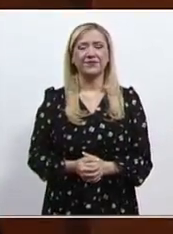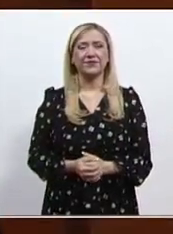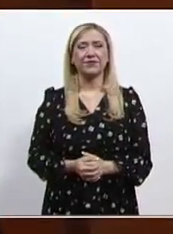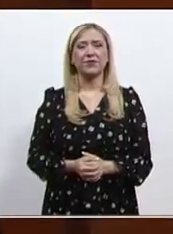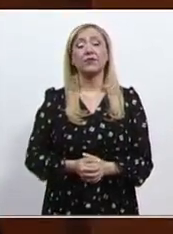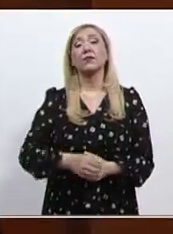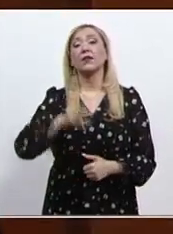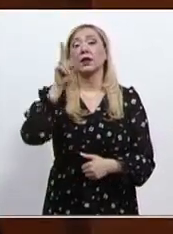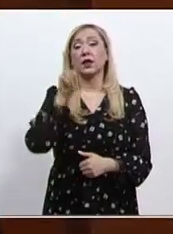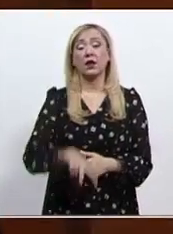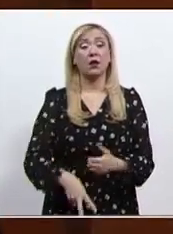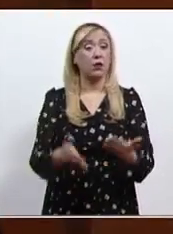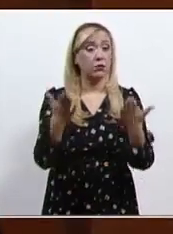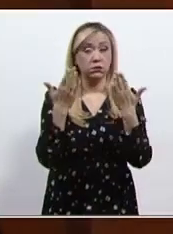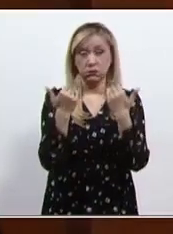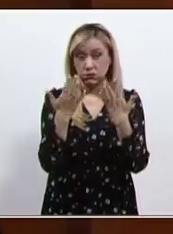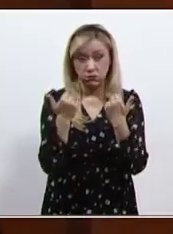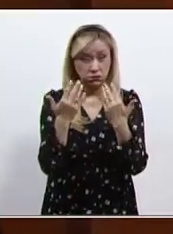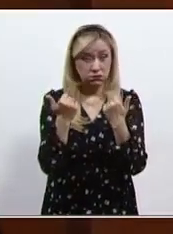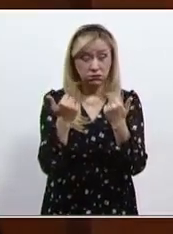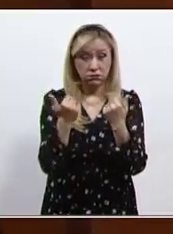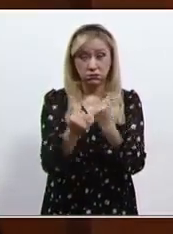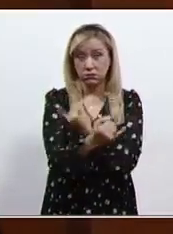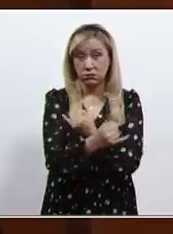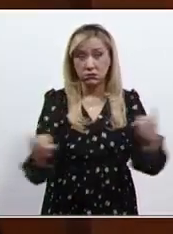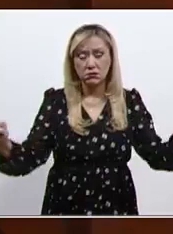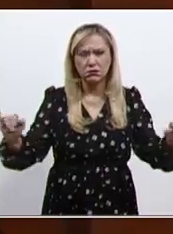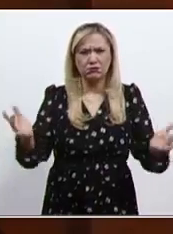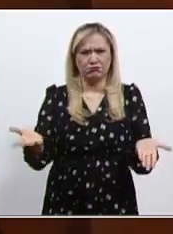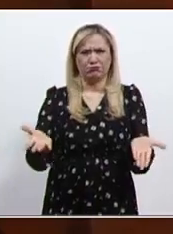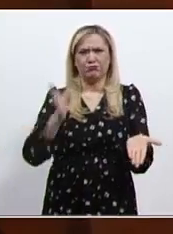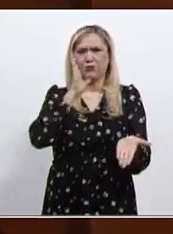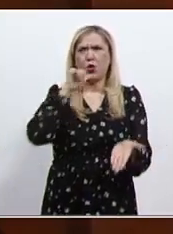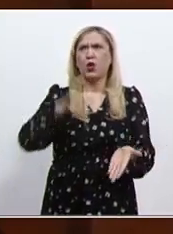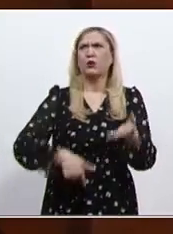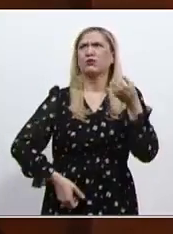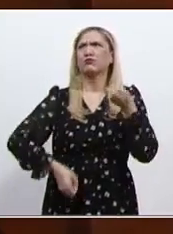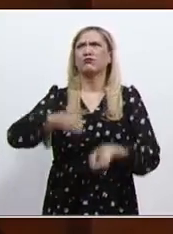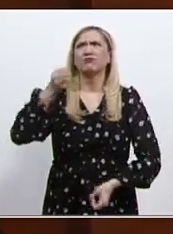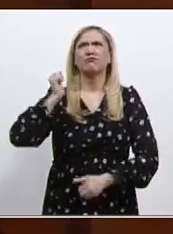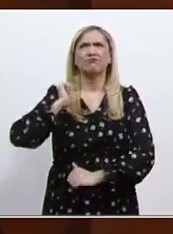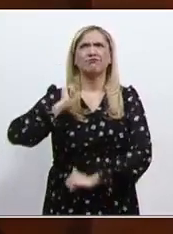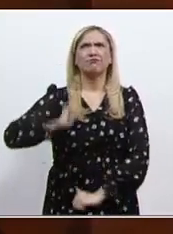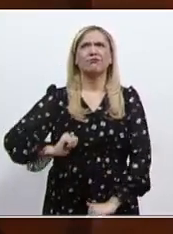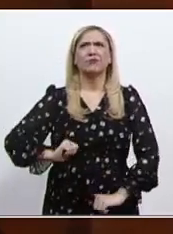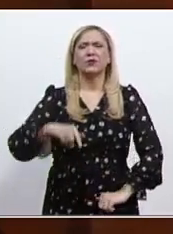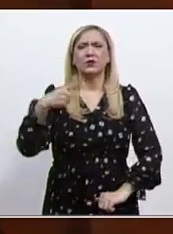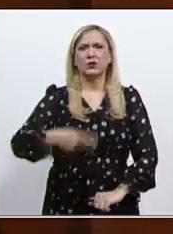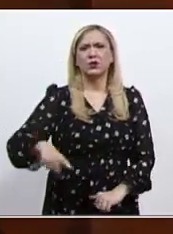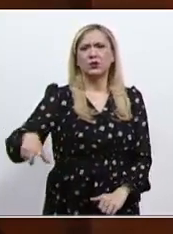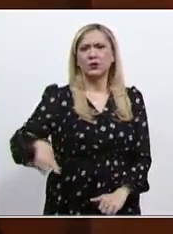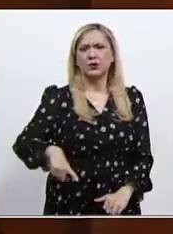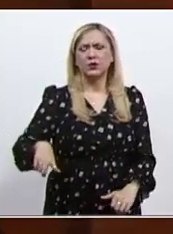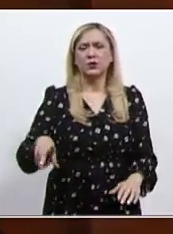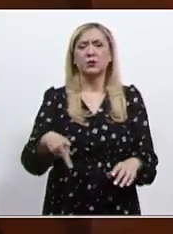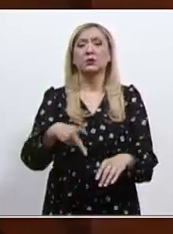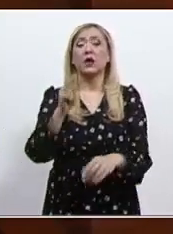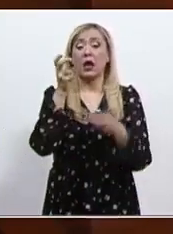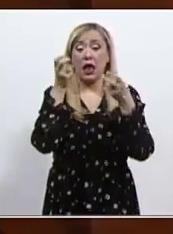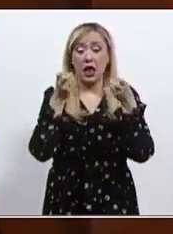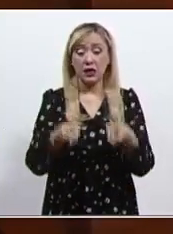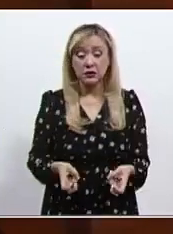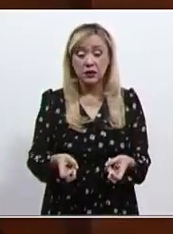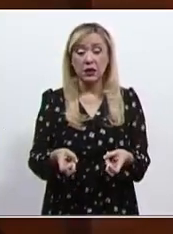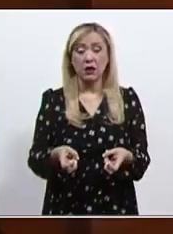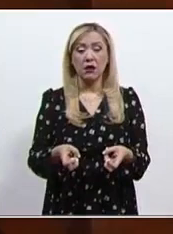sin ella quedaría anulado como Genuino poder público pero tal Independencia no